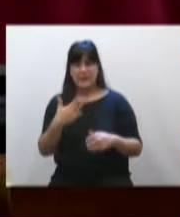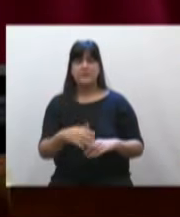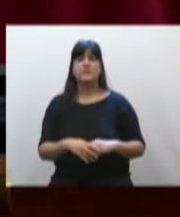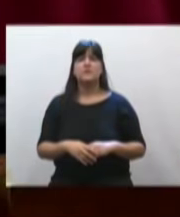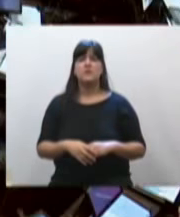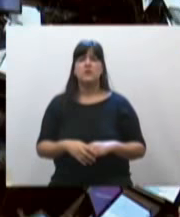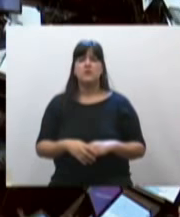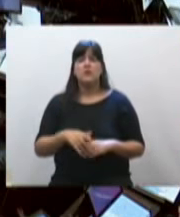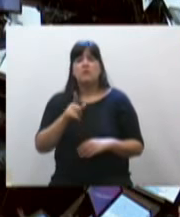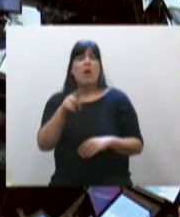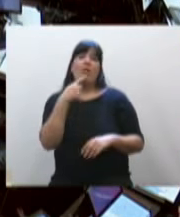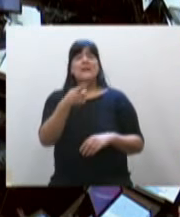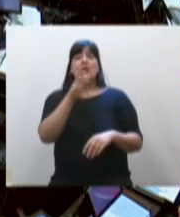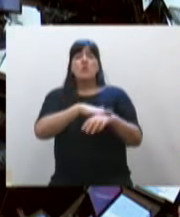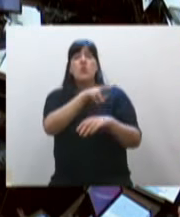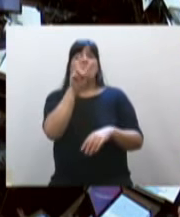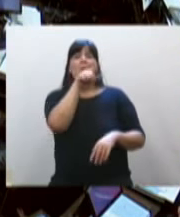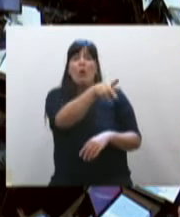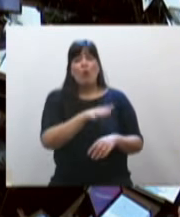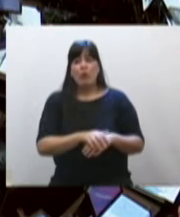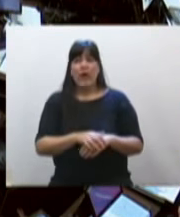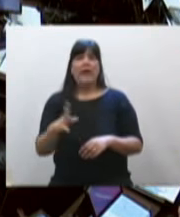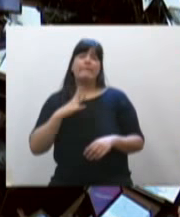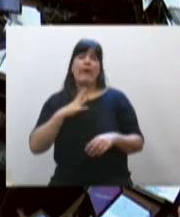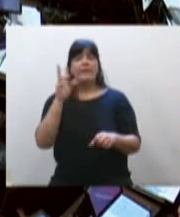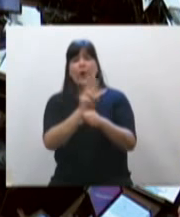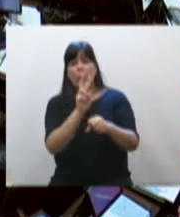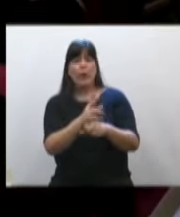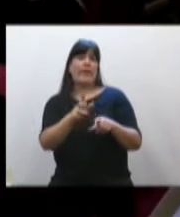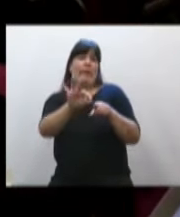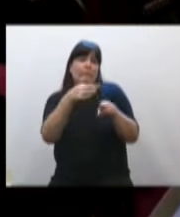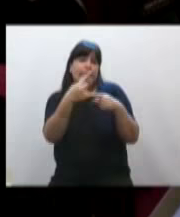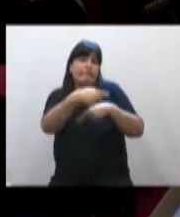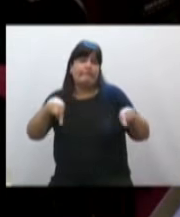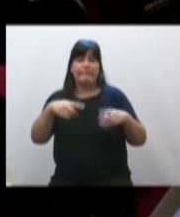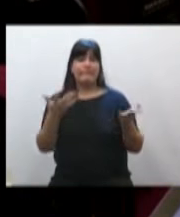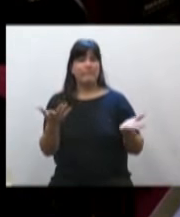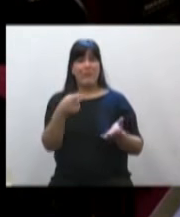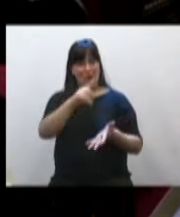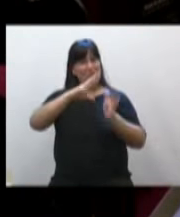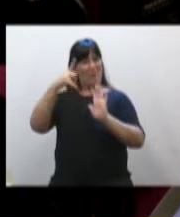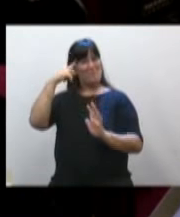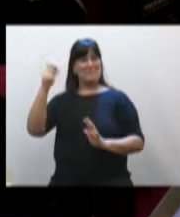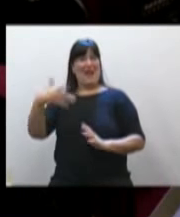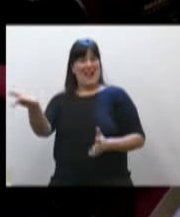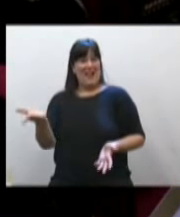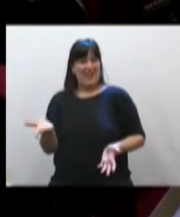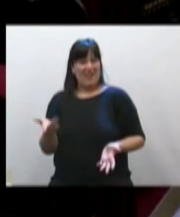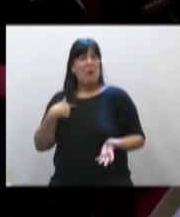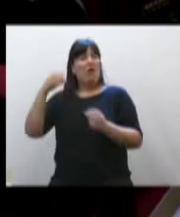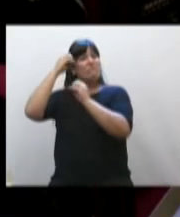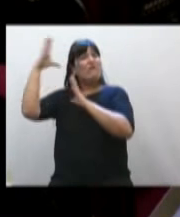recién con la senadora María de Los Ángeles. Lo que estamos viendo son imágenes en vivo, lo que está viendo usted aquí en pantalla. Paula, ¿estás ahí para